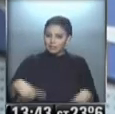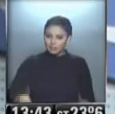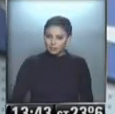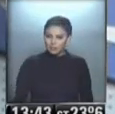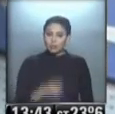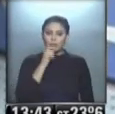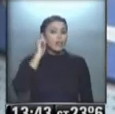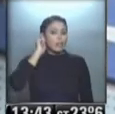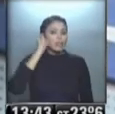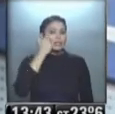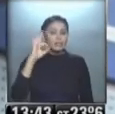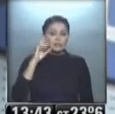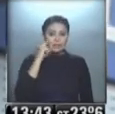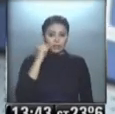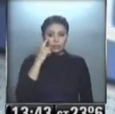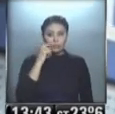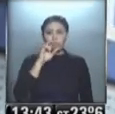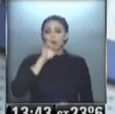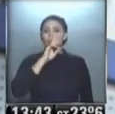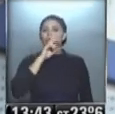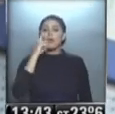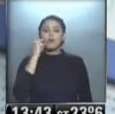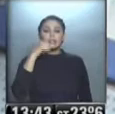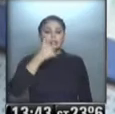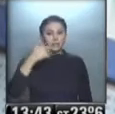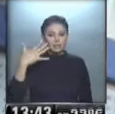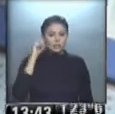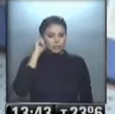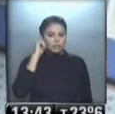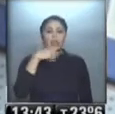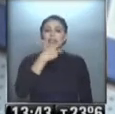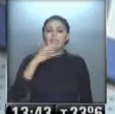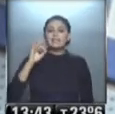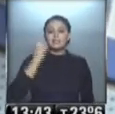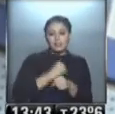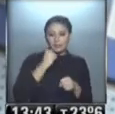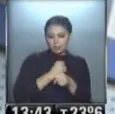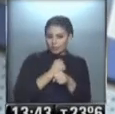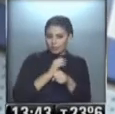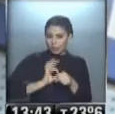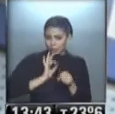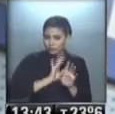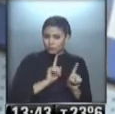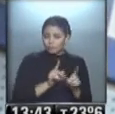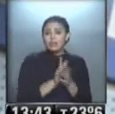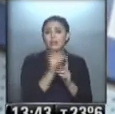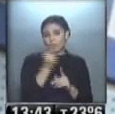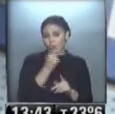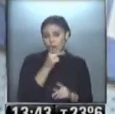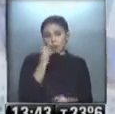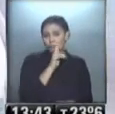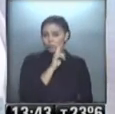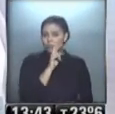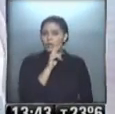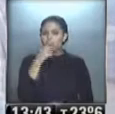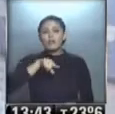ver la edad 60 años varones 65 30 años de servicios con aportes para ambos y a continuación otra